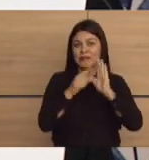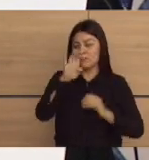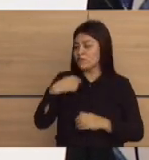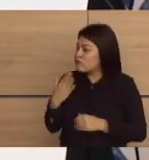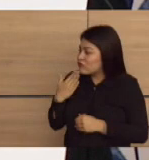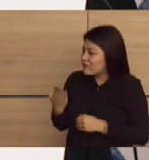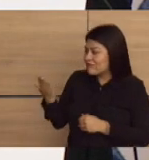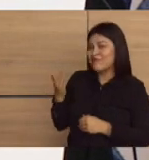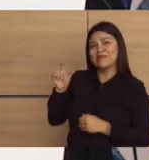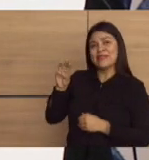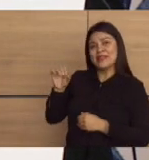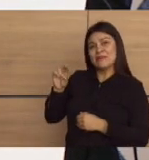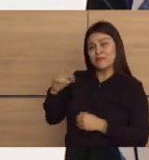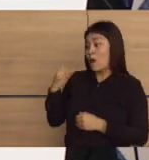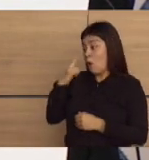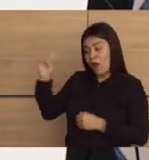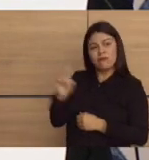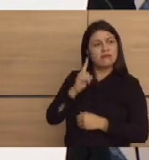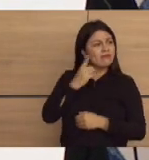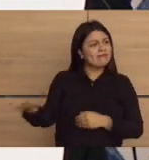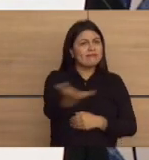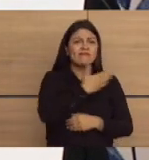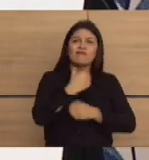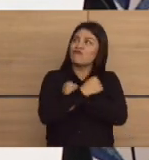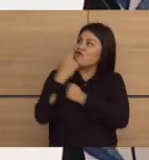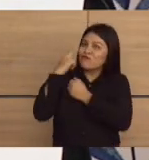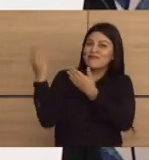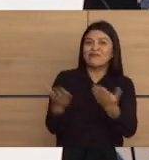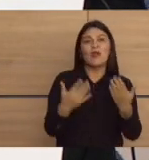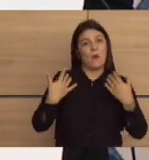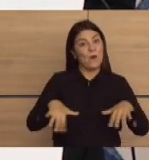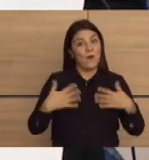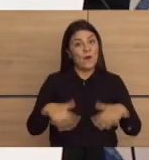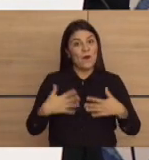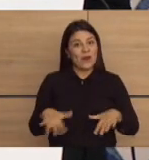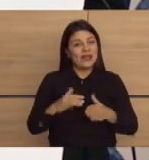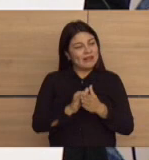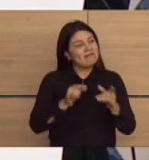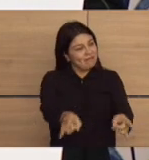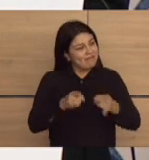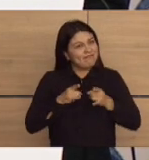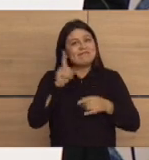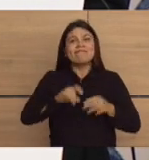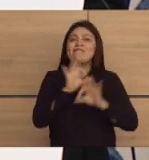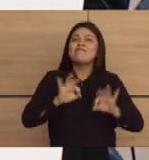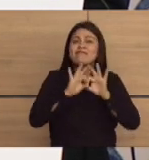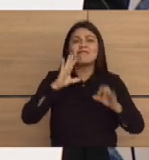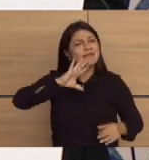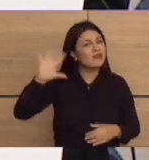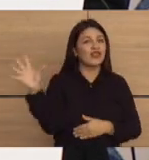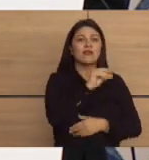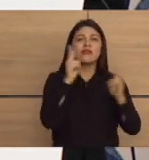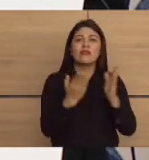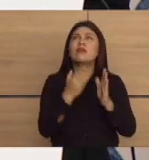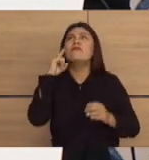Simón. Mire, usted lo han recibido con cariño, con afecto, como es la relación que siempre queremos tener con todos los estudiantes de nuestro